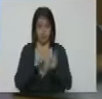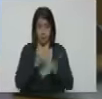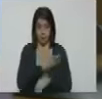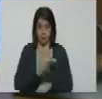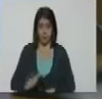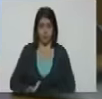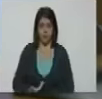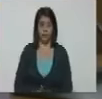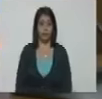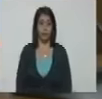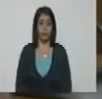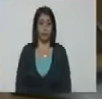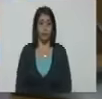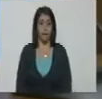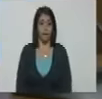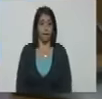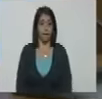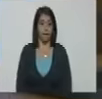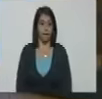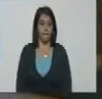Es todo, ciudadano presidente.